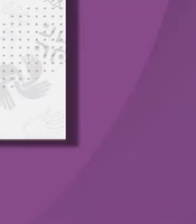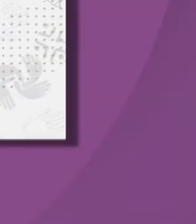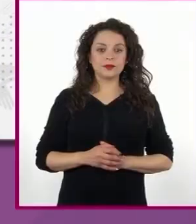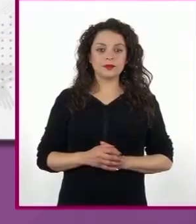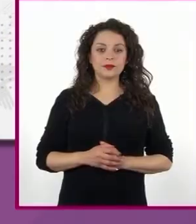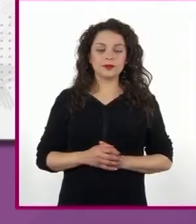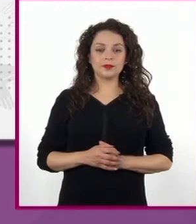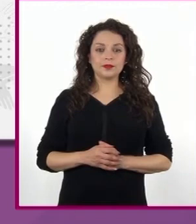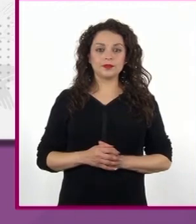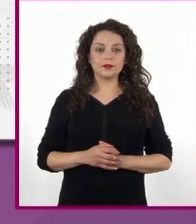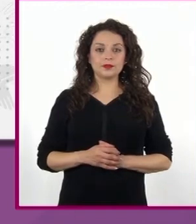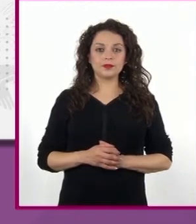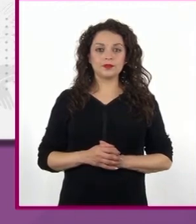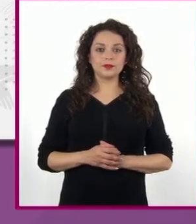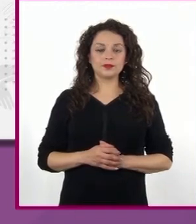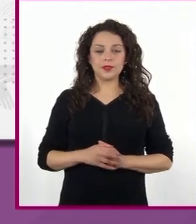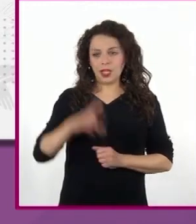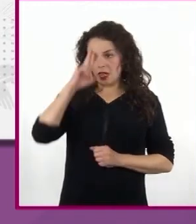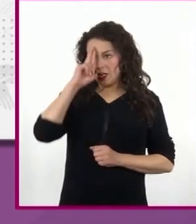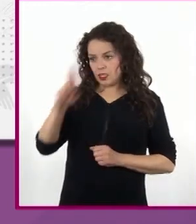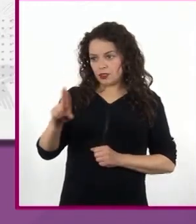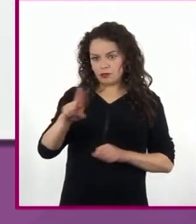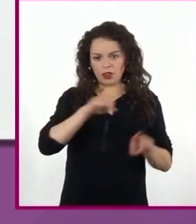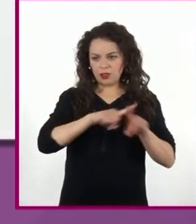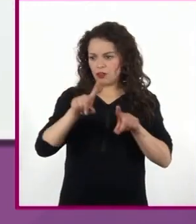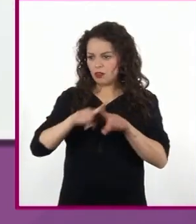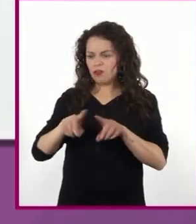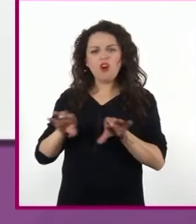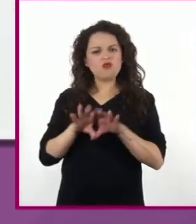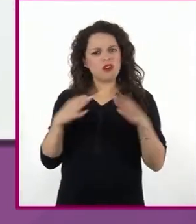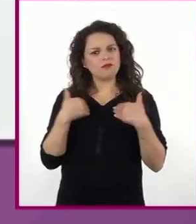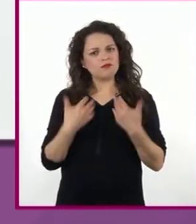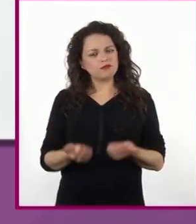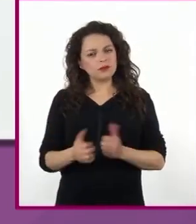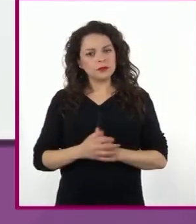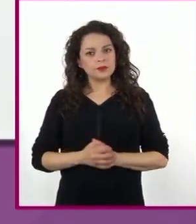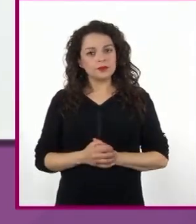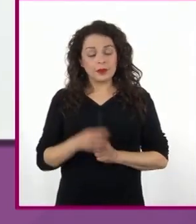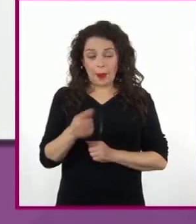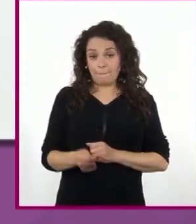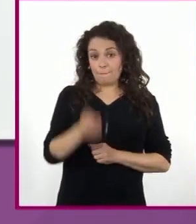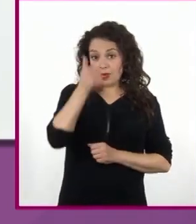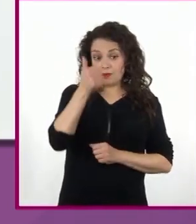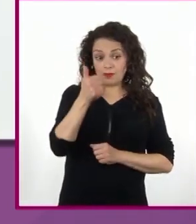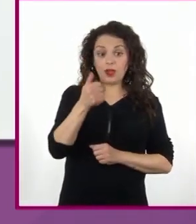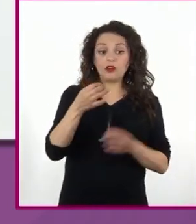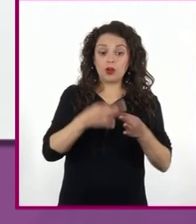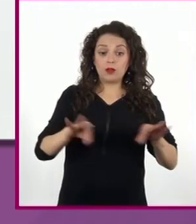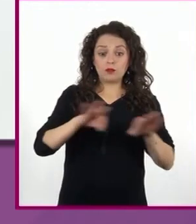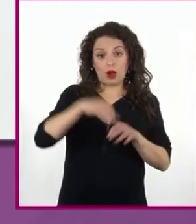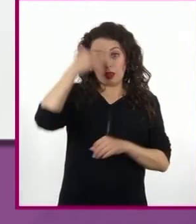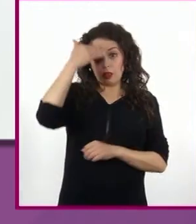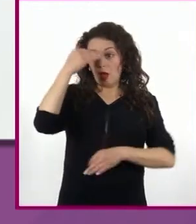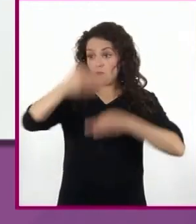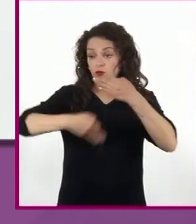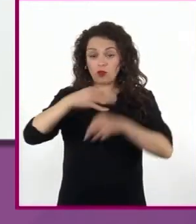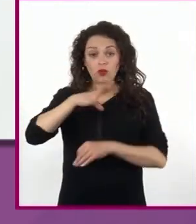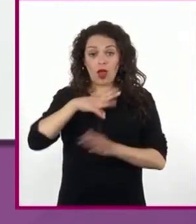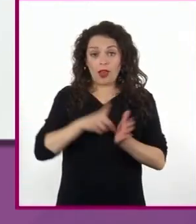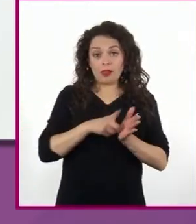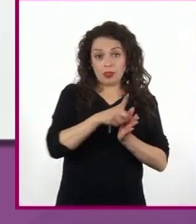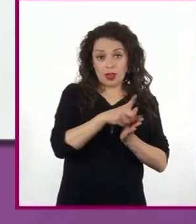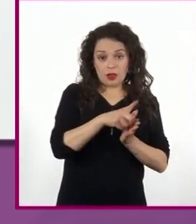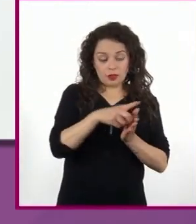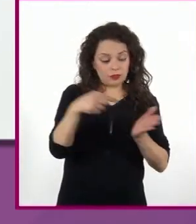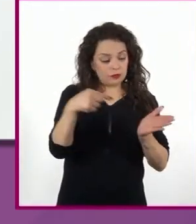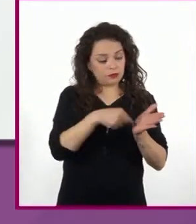¿Cómo es que hay que entender el respeto a la diferencia? Primero, debemos saber que somos personas con derechos. Nuestra